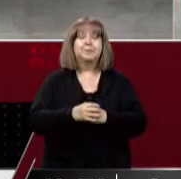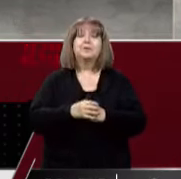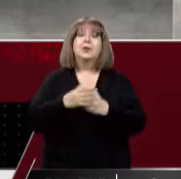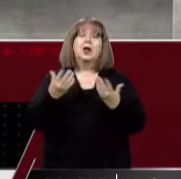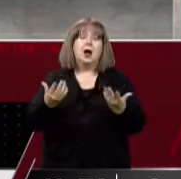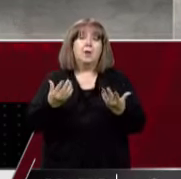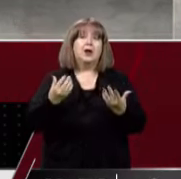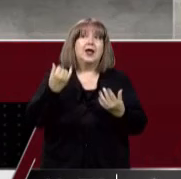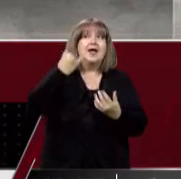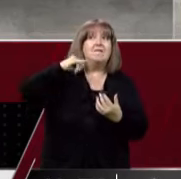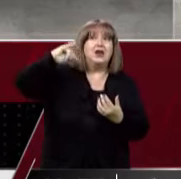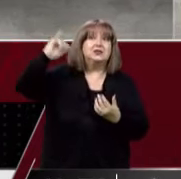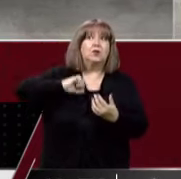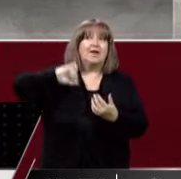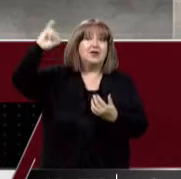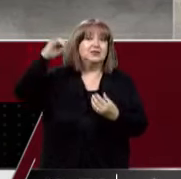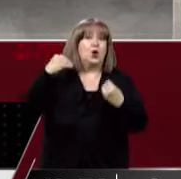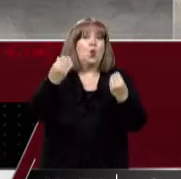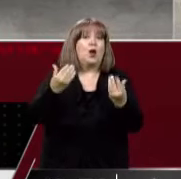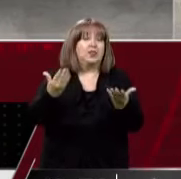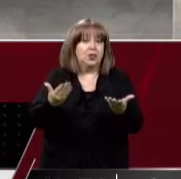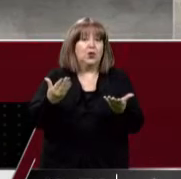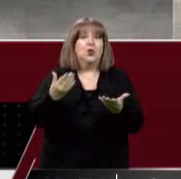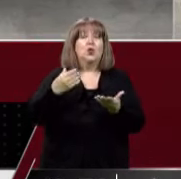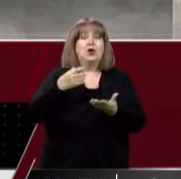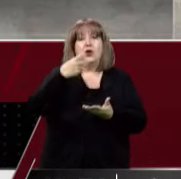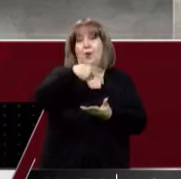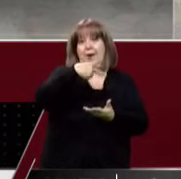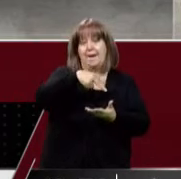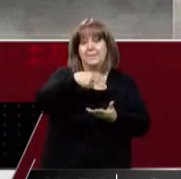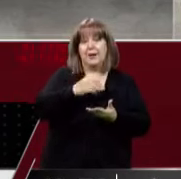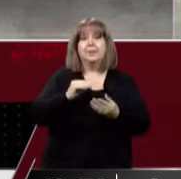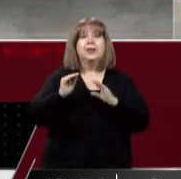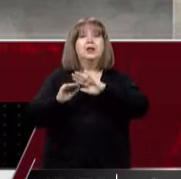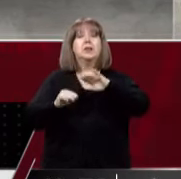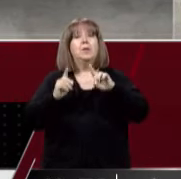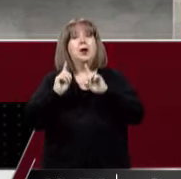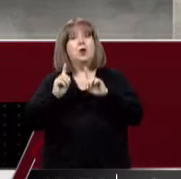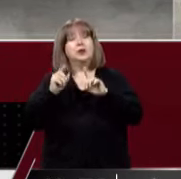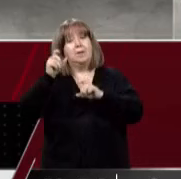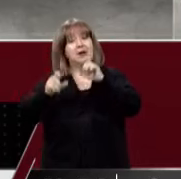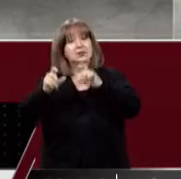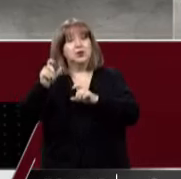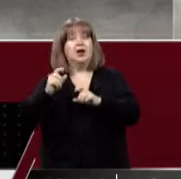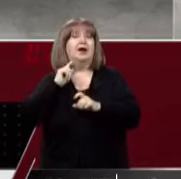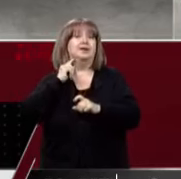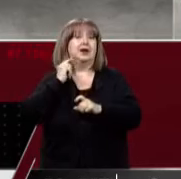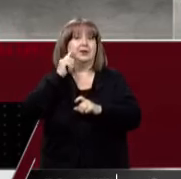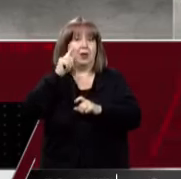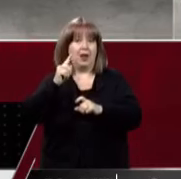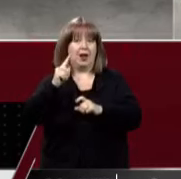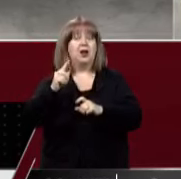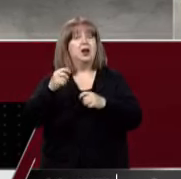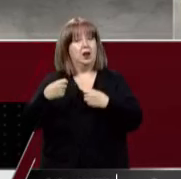noviembre finalmente, que es un dato que se está esperando, y hay que decir también que se suman 13.000 que van a recibir algunos beneficiarios del Potenciar